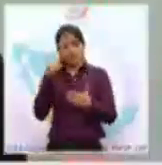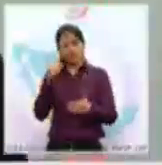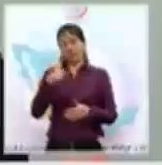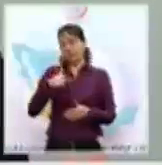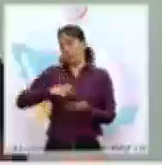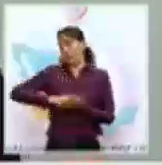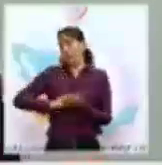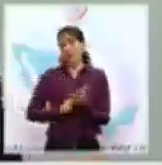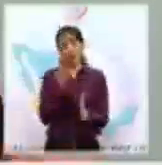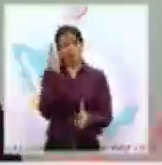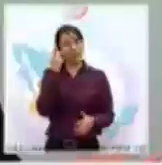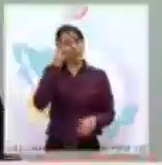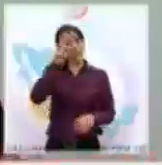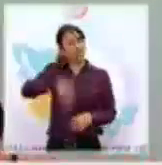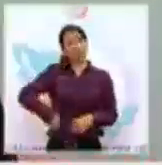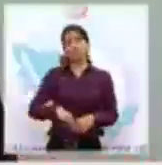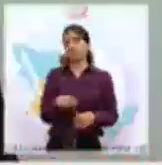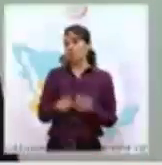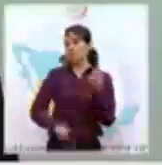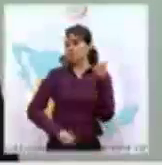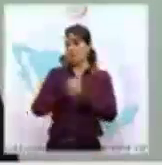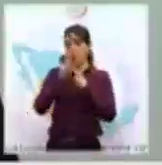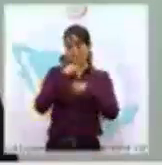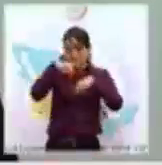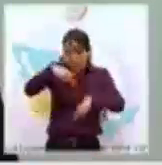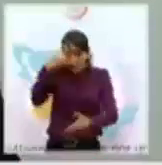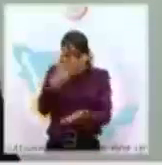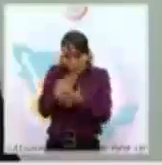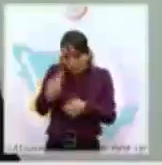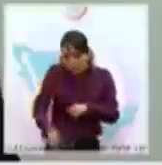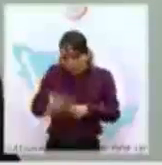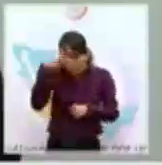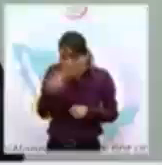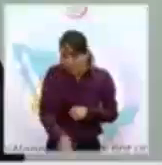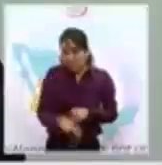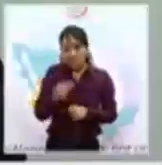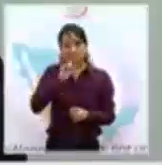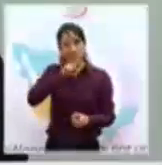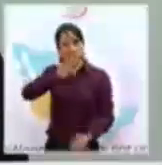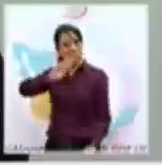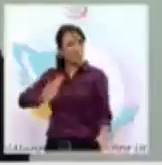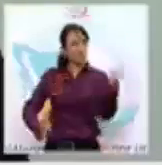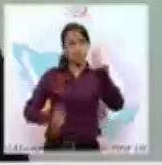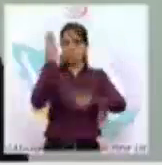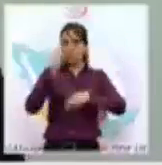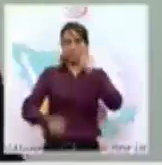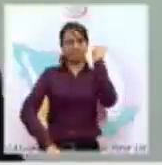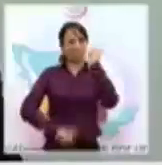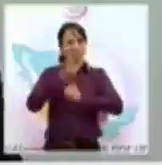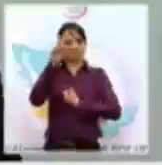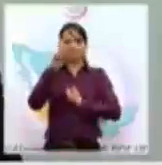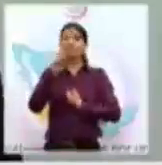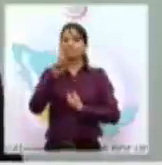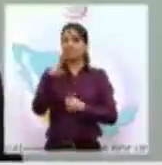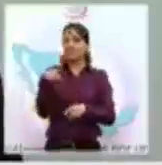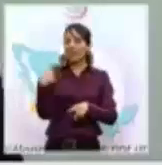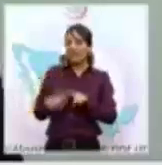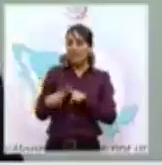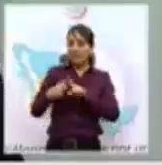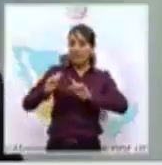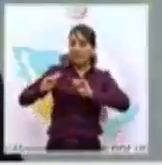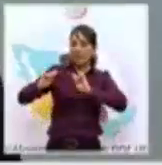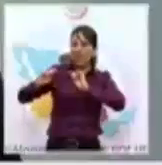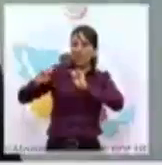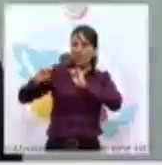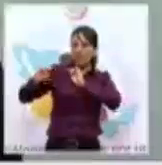cabeza. Es un problema en el mundo, no nada más acá. Sobre todo para una generación que nació, incluso las personas de